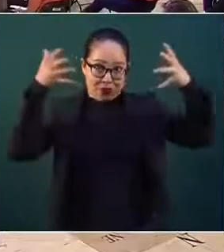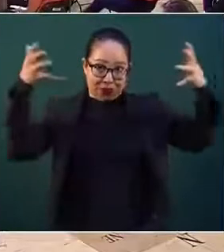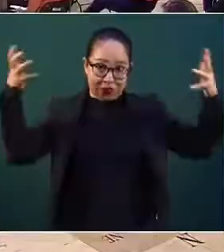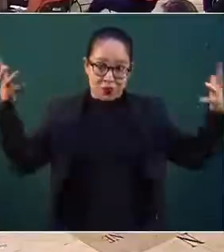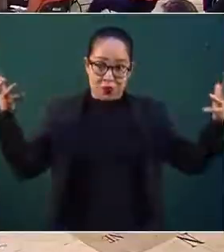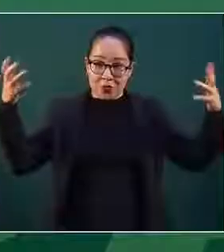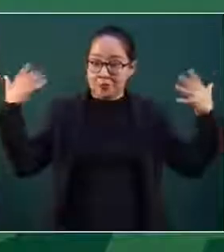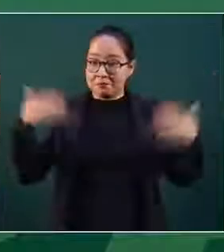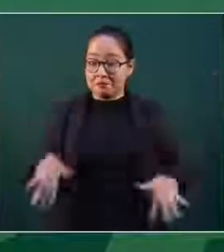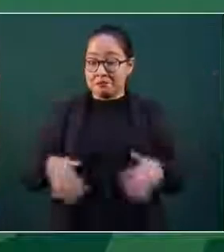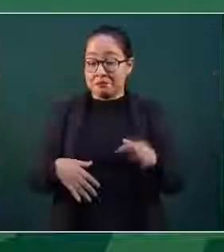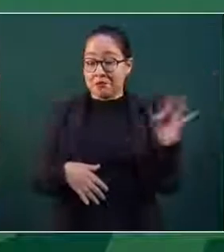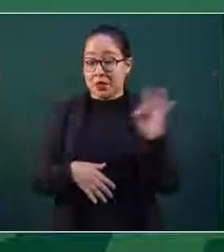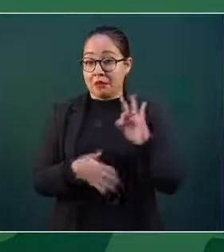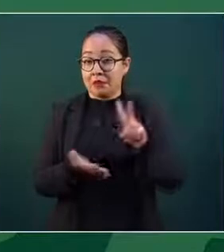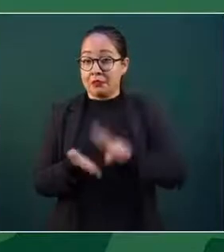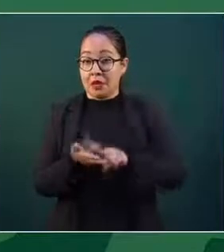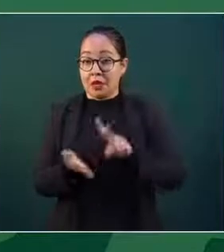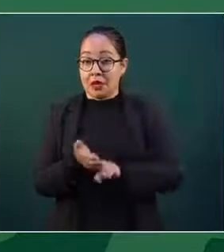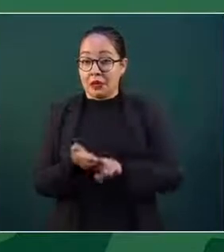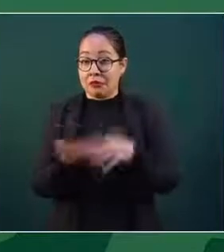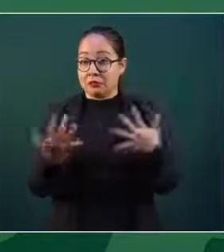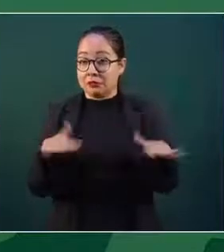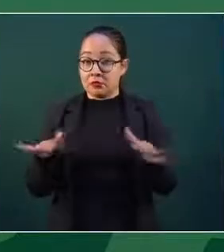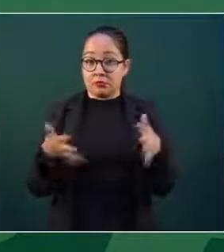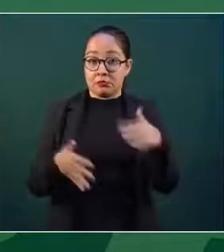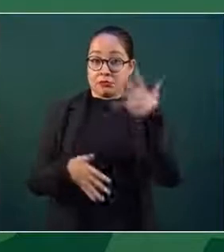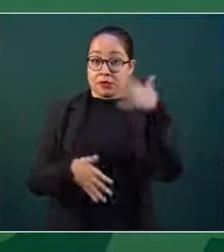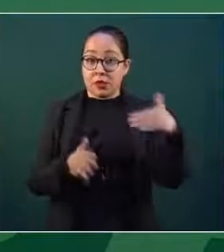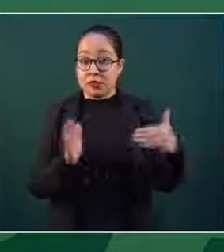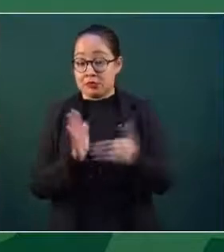Pues nos costaría como unos 10 millones.